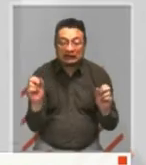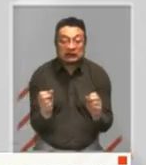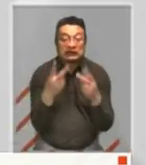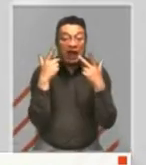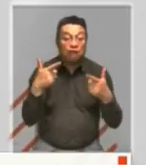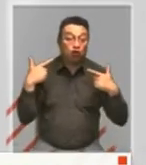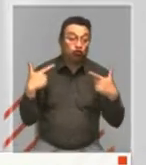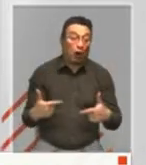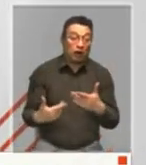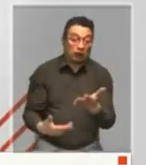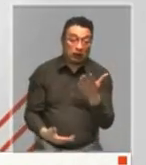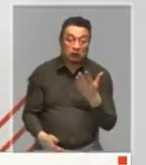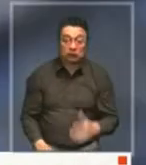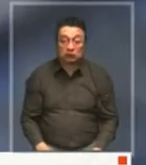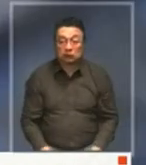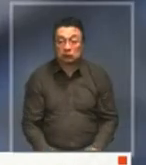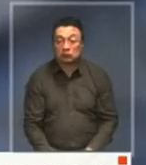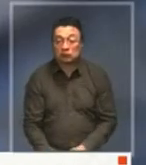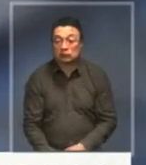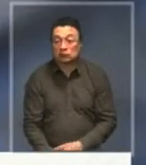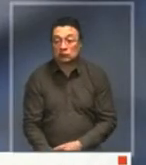milagro.